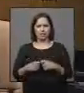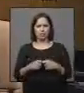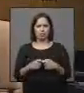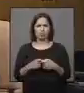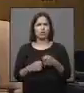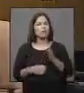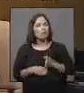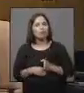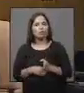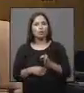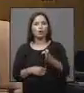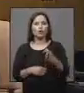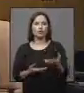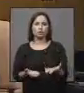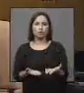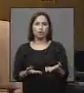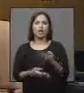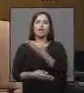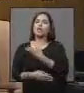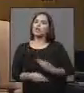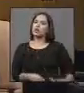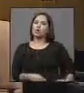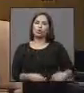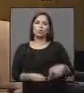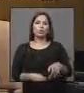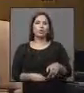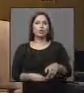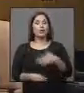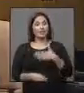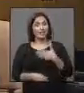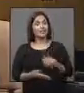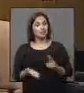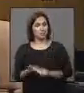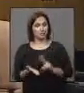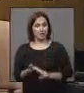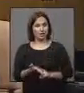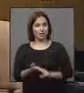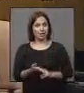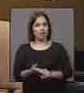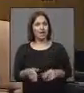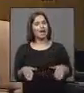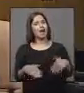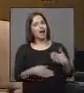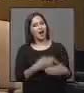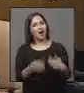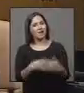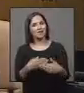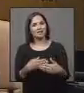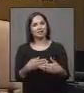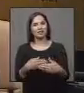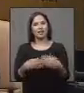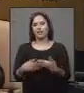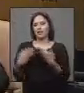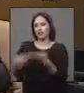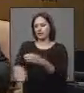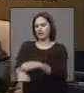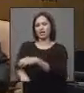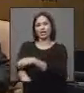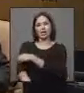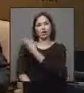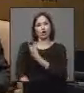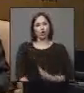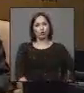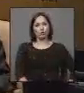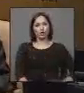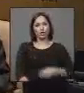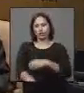va a seguir dando en la medida que el gobierno realmente tenga la intención de avanzar en dotar a los gobiernos regionales de nuevas capacidades para la